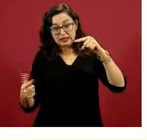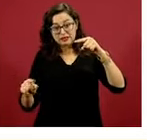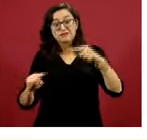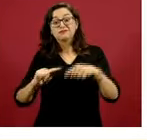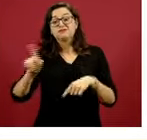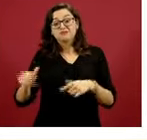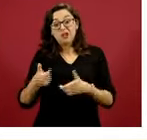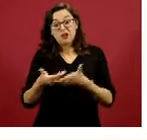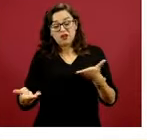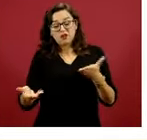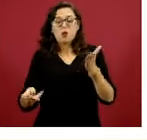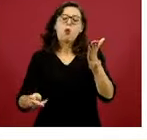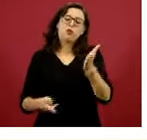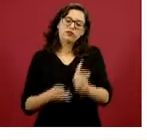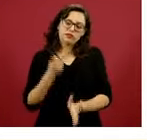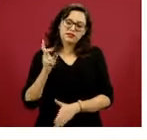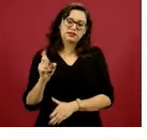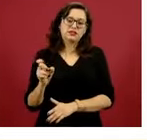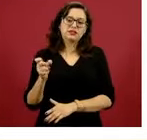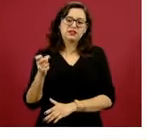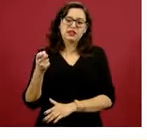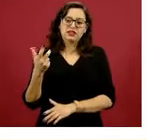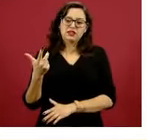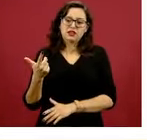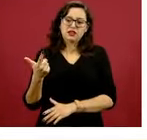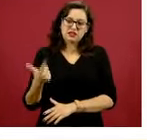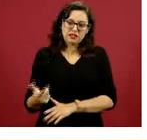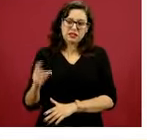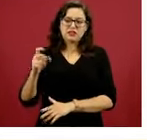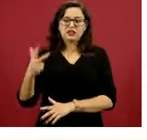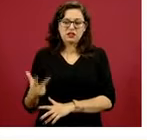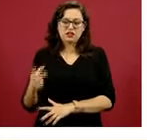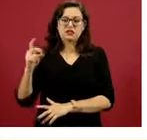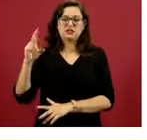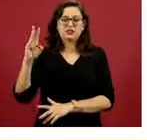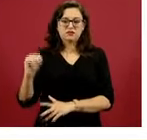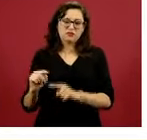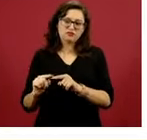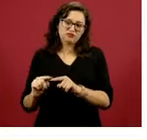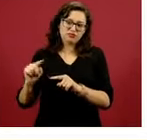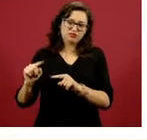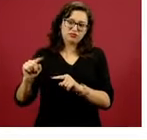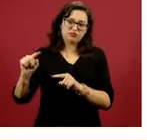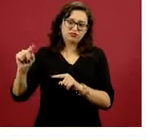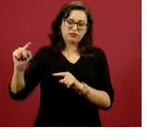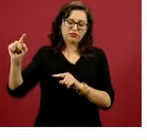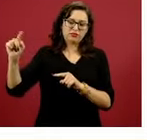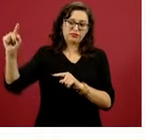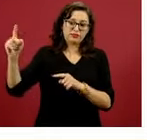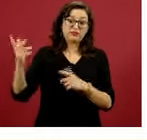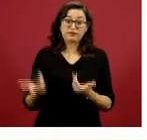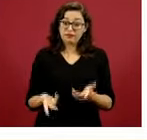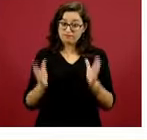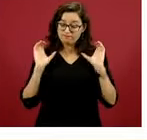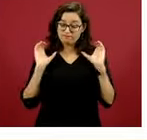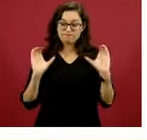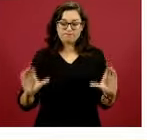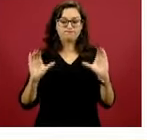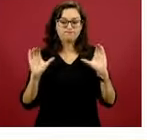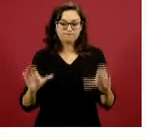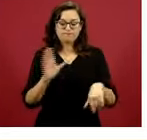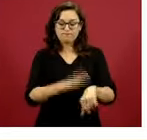ha presentado un ascenso continuo, que también, como lo hemos dicho en otras entidades, pues significa un dato de alerta para